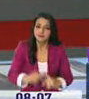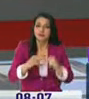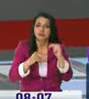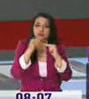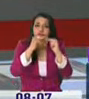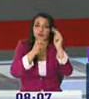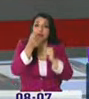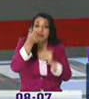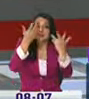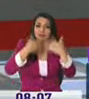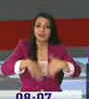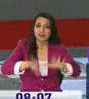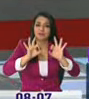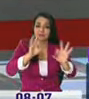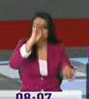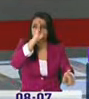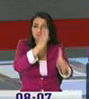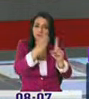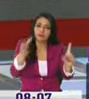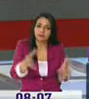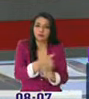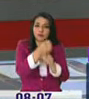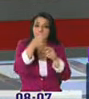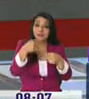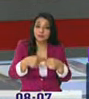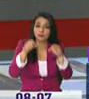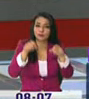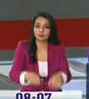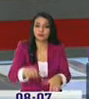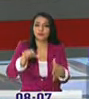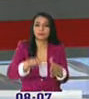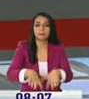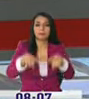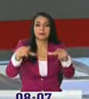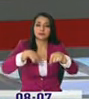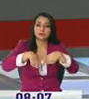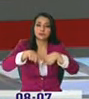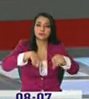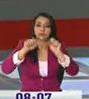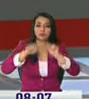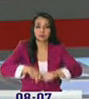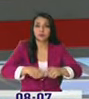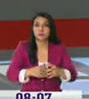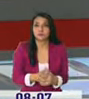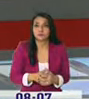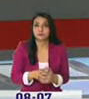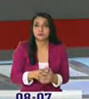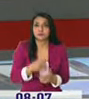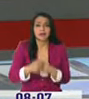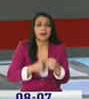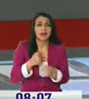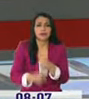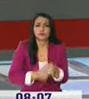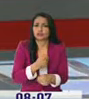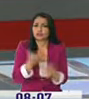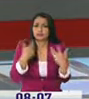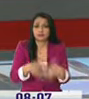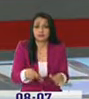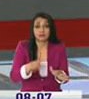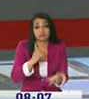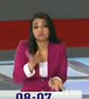se sigue llegando a las metas deseadas para convertir a Quito en una ciudad mucho más movible. Nosotros por largos años hemos tenido y